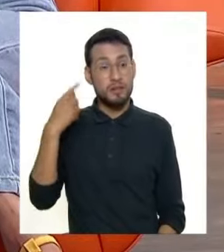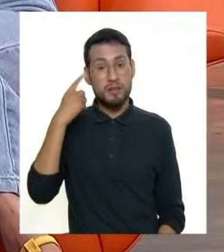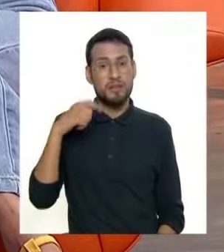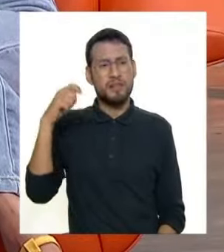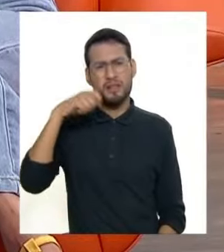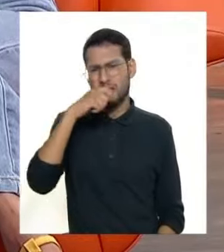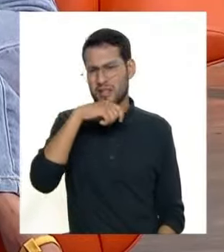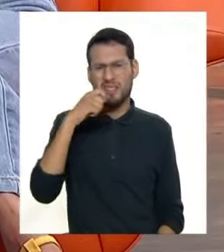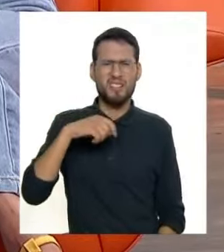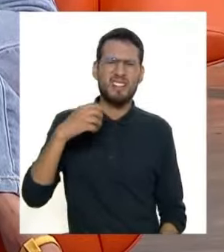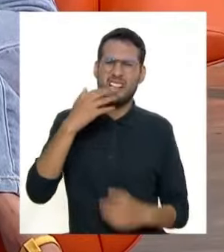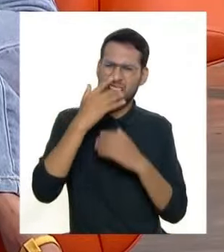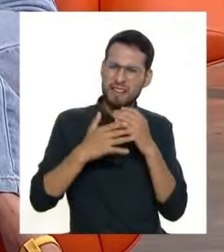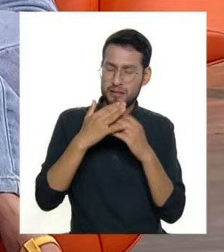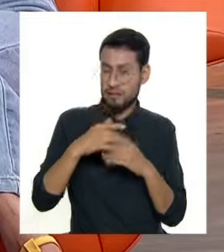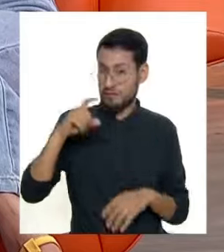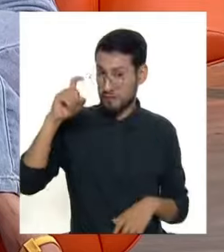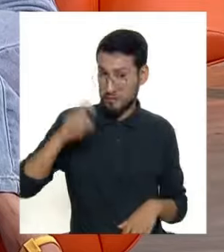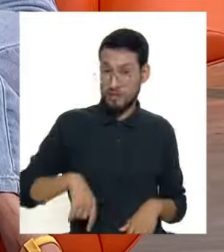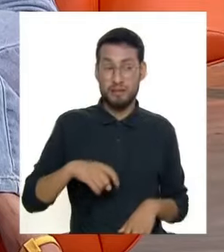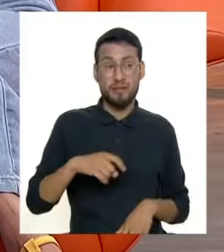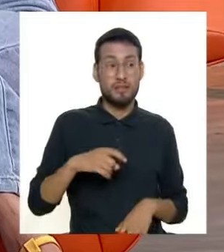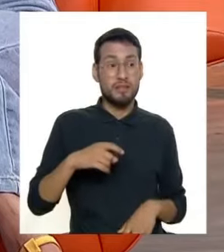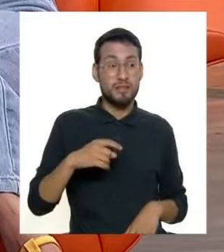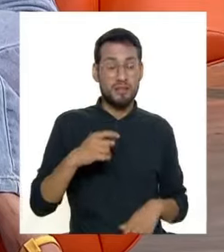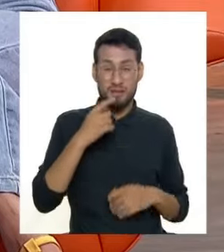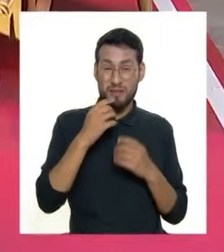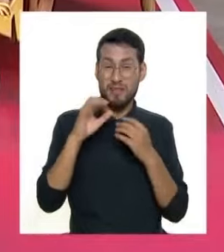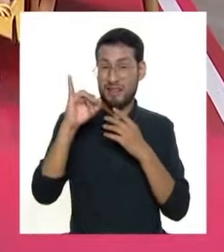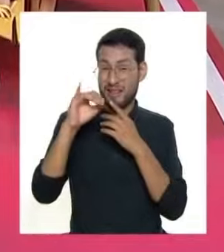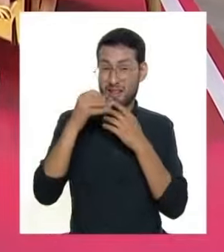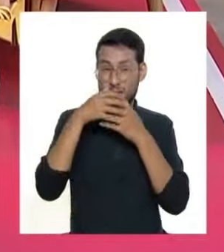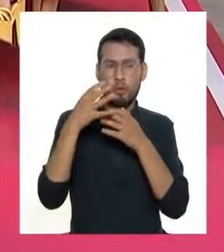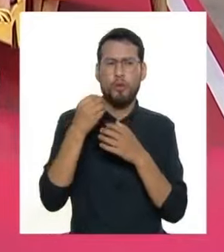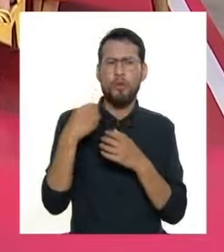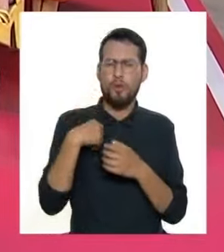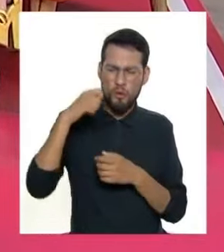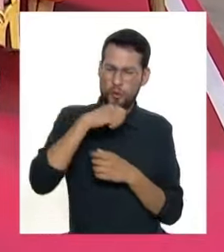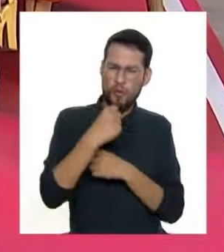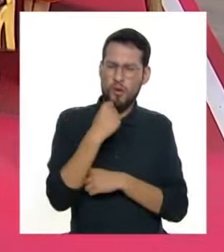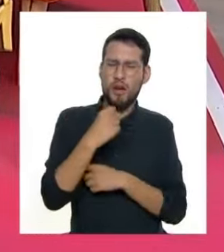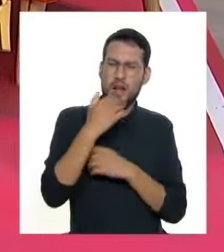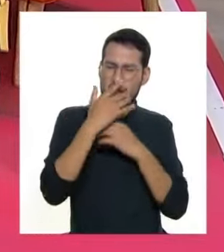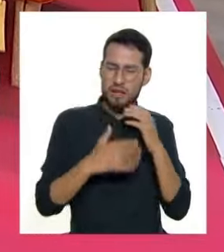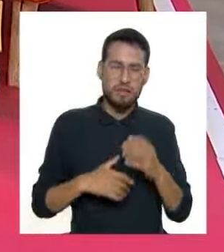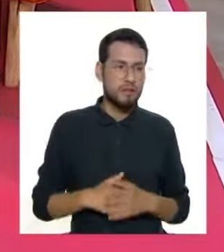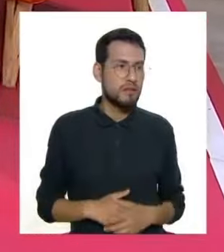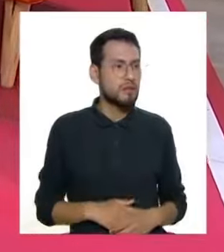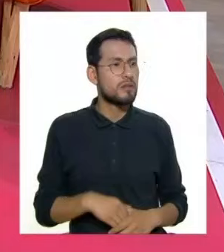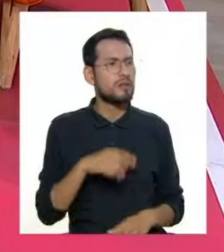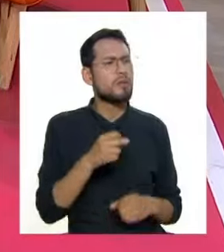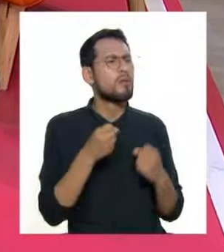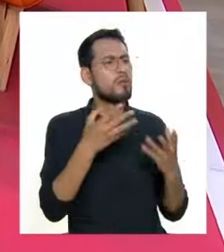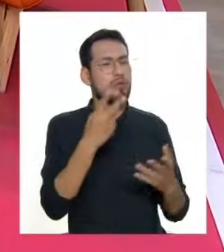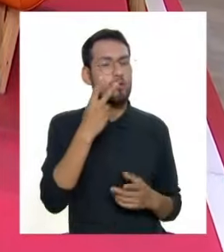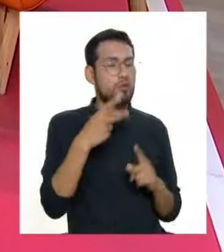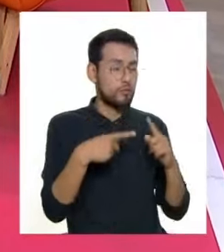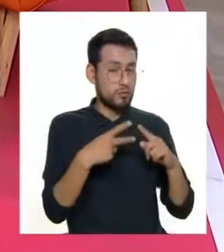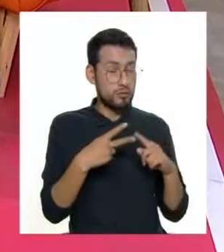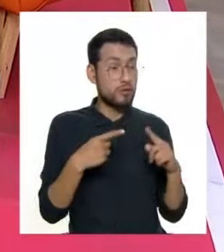hacerlo vigorosamente y sangra. ¿Necesariamente eso es que hay inflamación o que yo lo puedo hacer bruscamente y eso me hace sangrar? Ya, eso se produce por dos